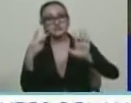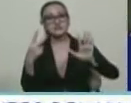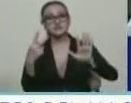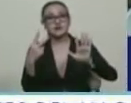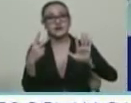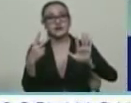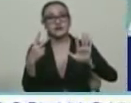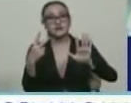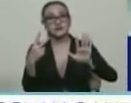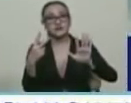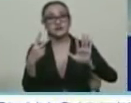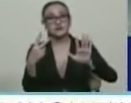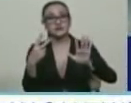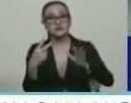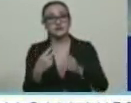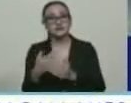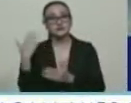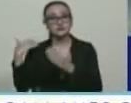sido